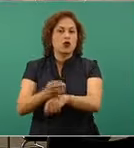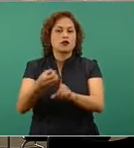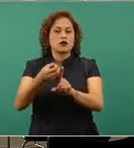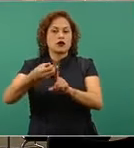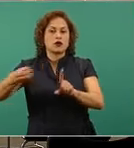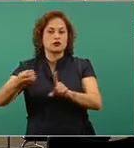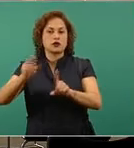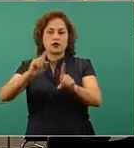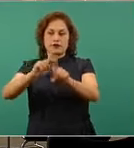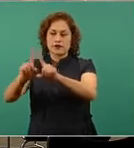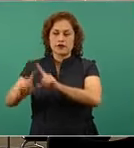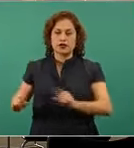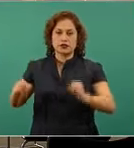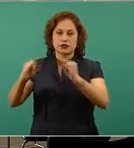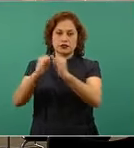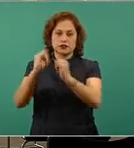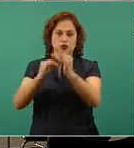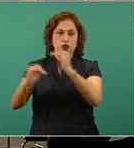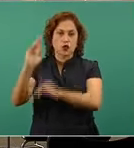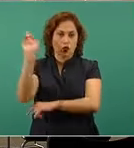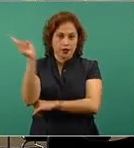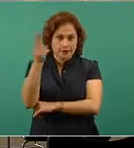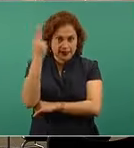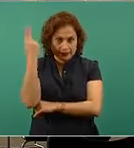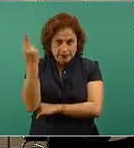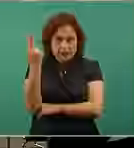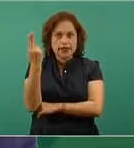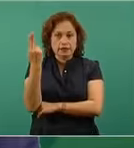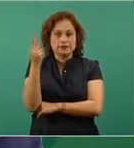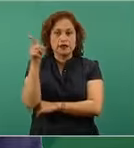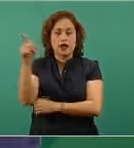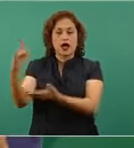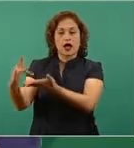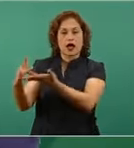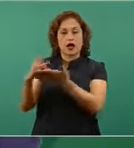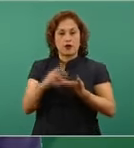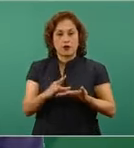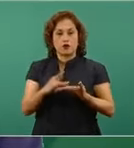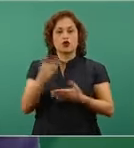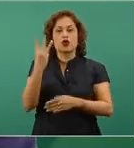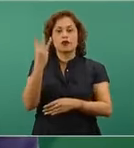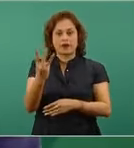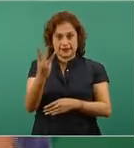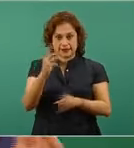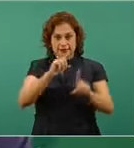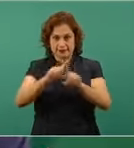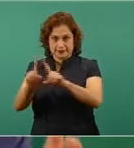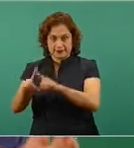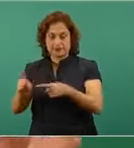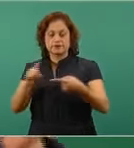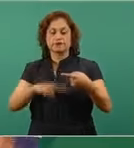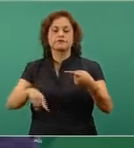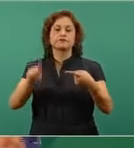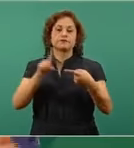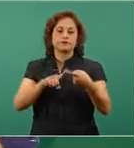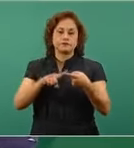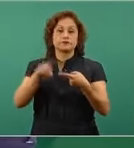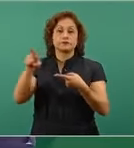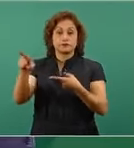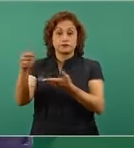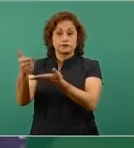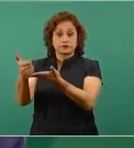e instituciones de educación superior, precisamente con 2 tipos de apoyo, 3 de hecho. Uno es, nos han